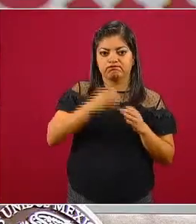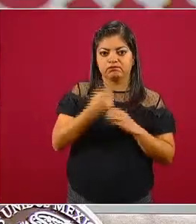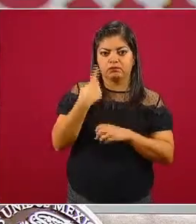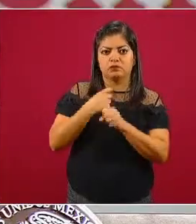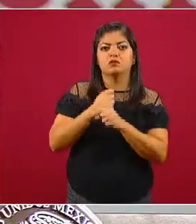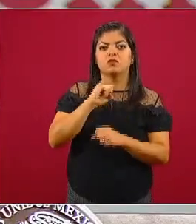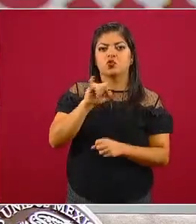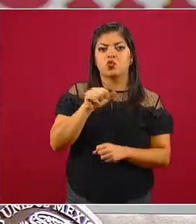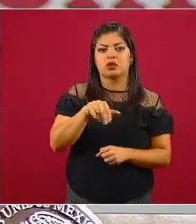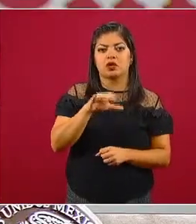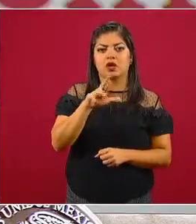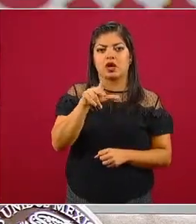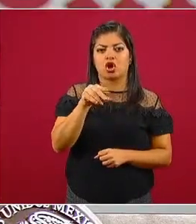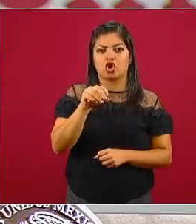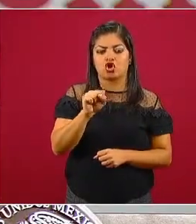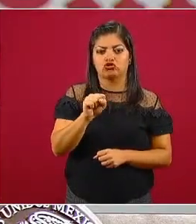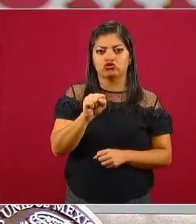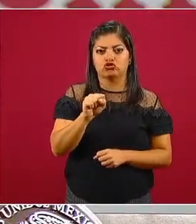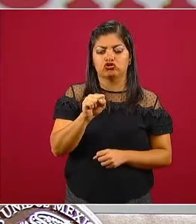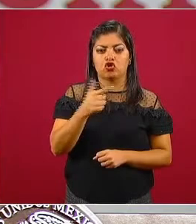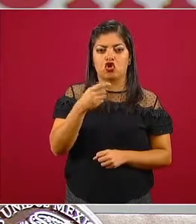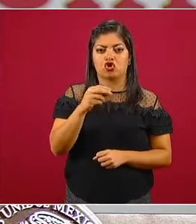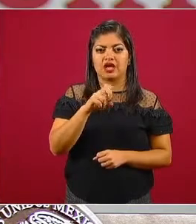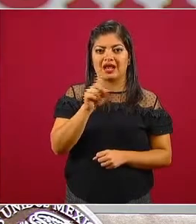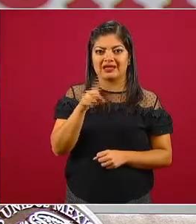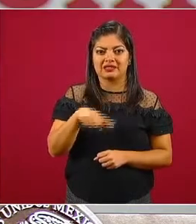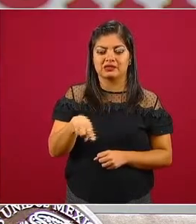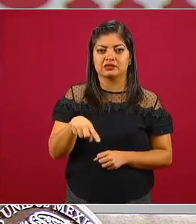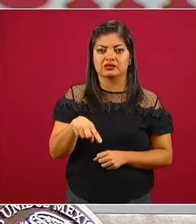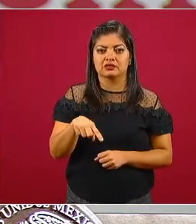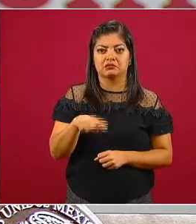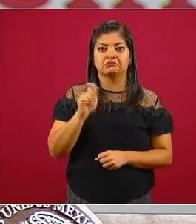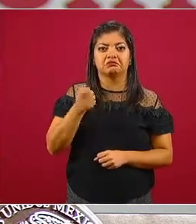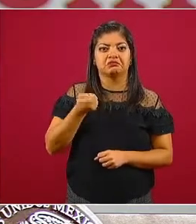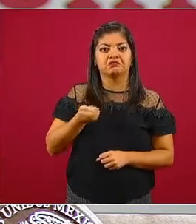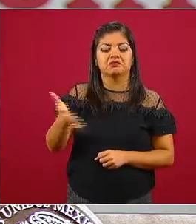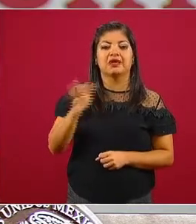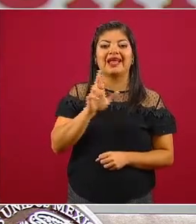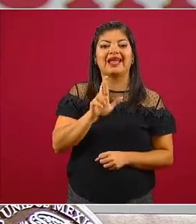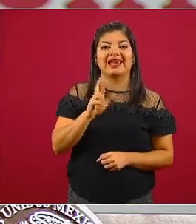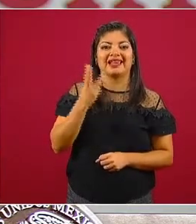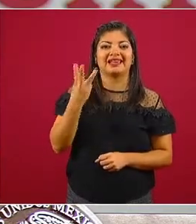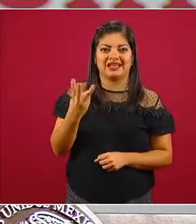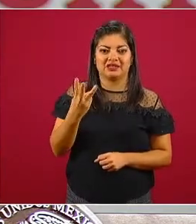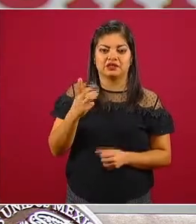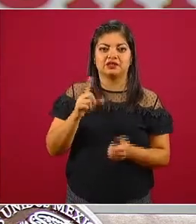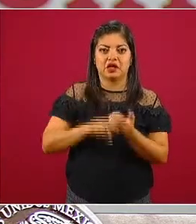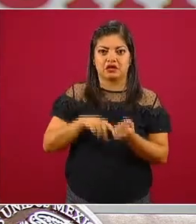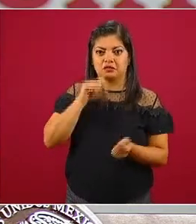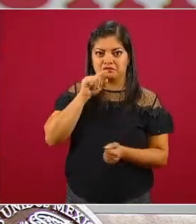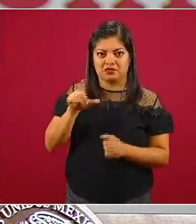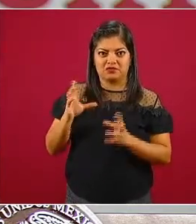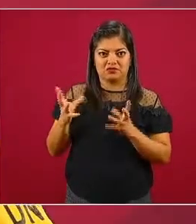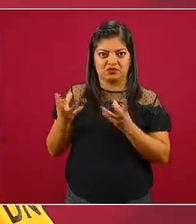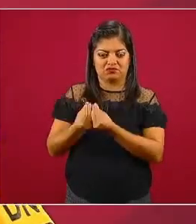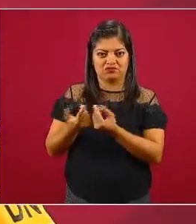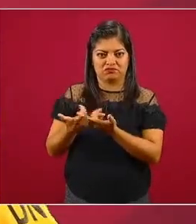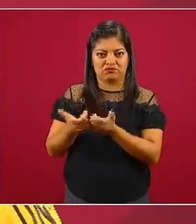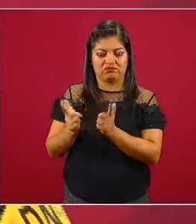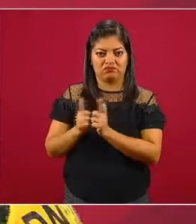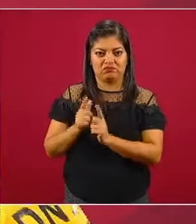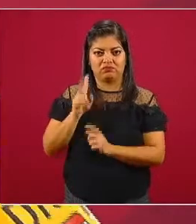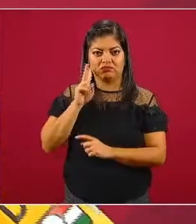Juan Carlos González, alias el R3, que es uno de los que aparecen en la arenga. Ahí